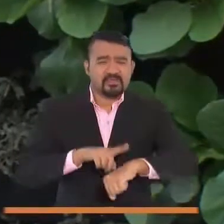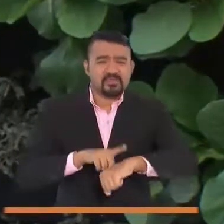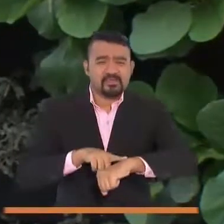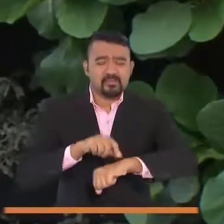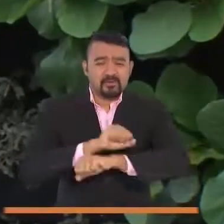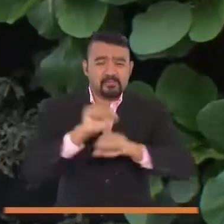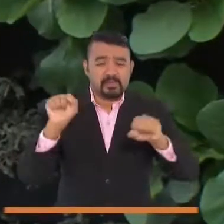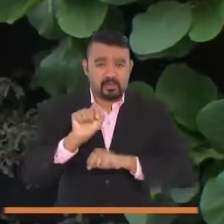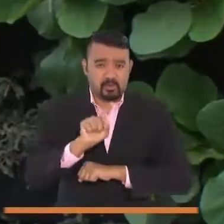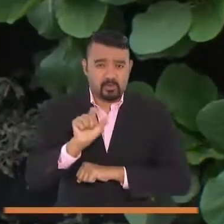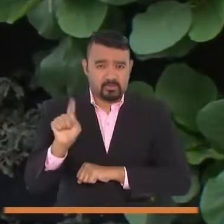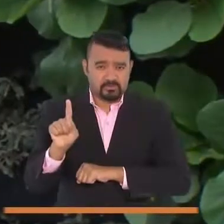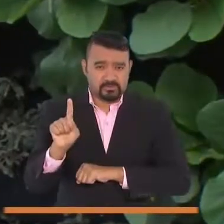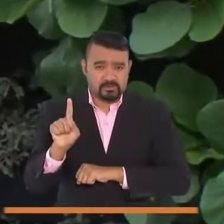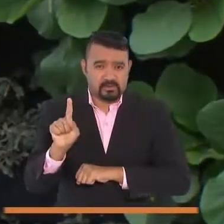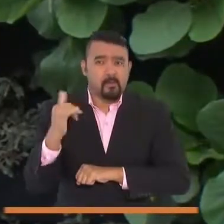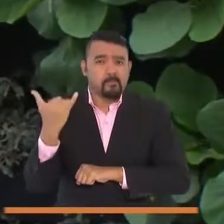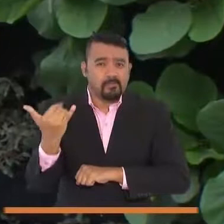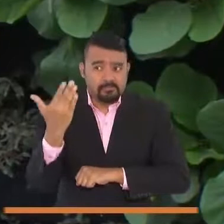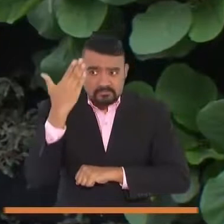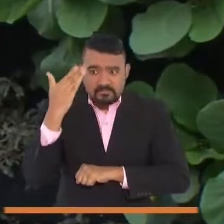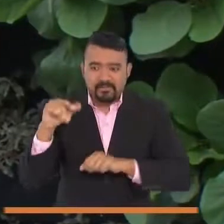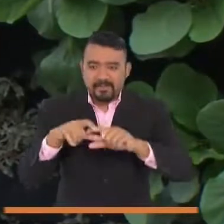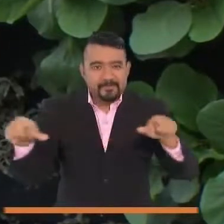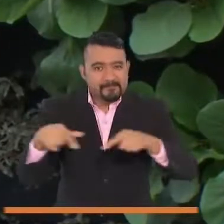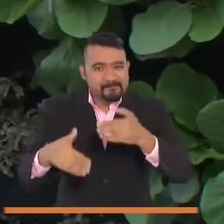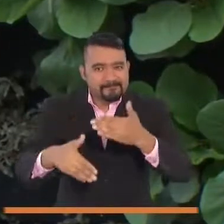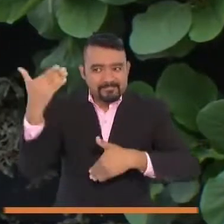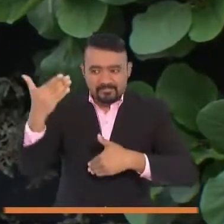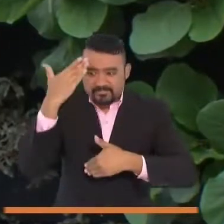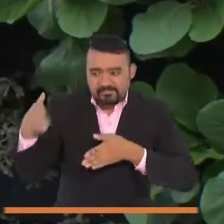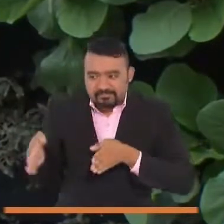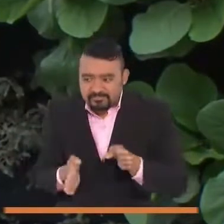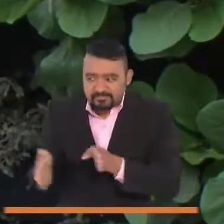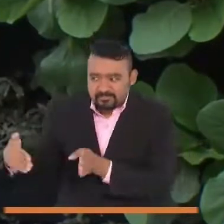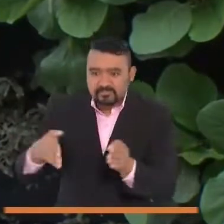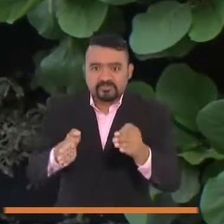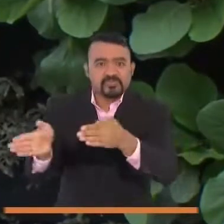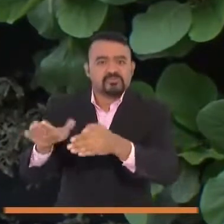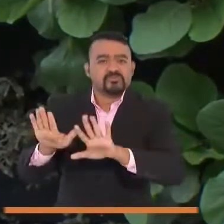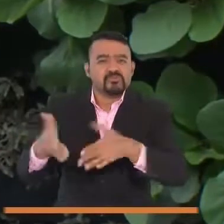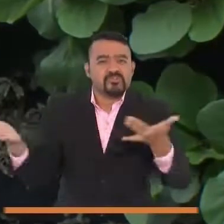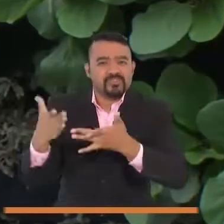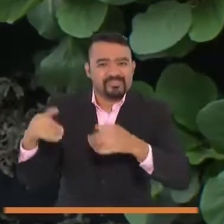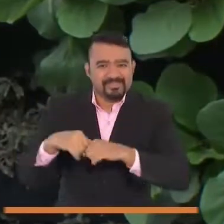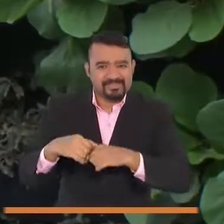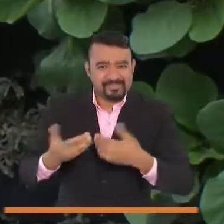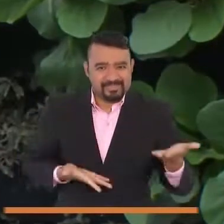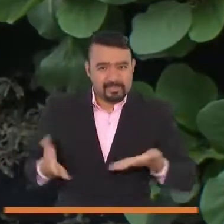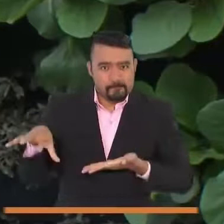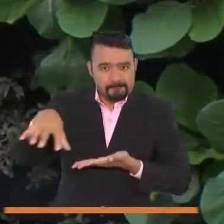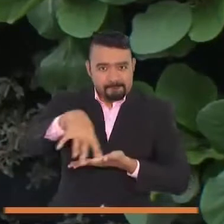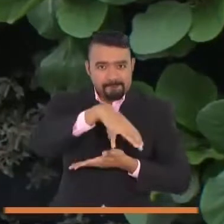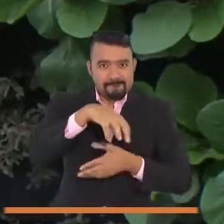mañana de la vía distribuidora. Se pone en servicio desde el tramo comprendido entre el Centro Comercial Mallorca y el